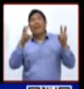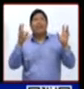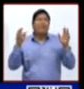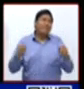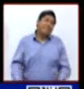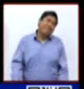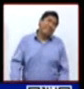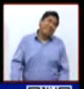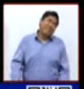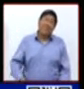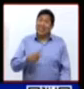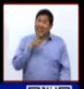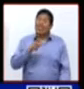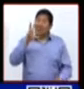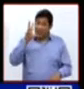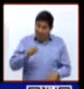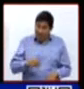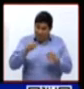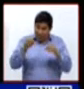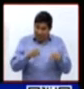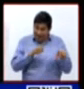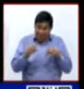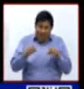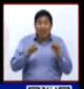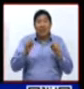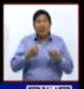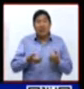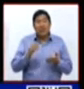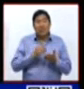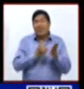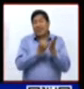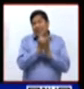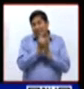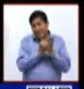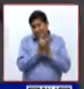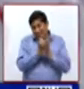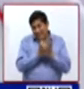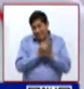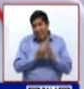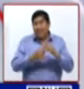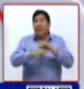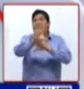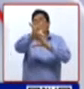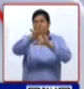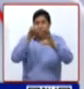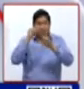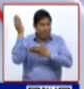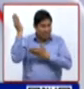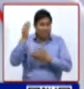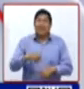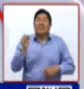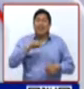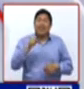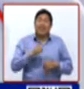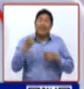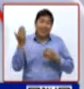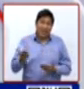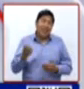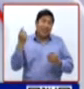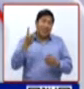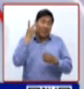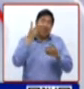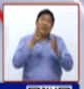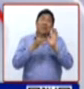transmisión. Y quienes no lograron hacerlo, pueden hacerlo a través de... El código QR. Exactamente. Porque la red Bolivisión ha